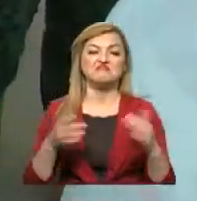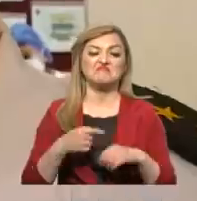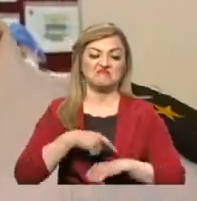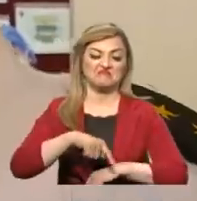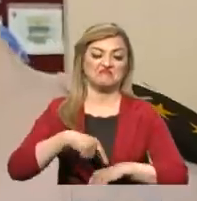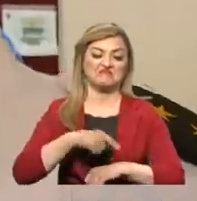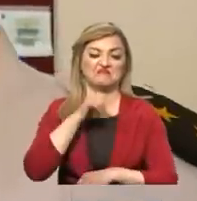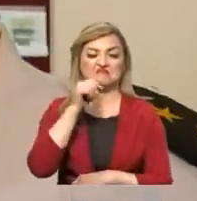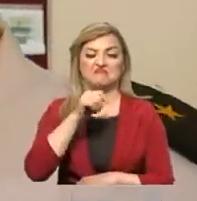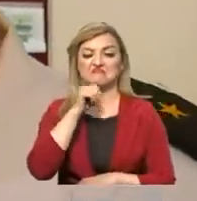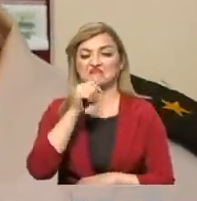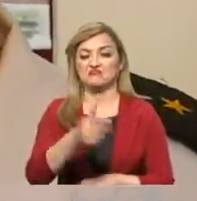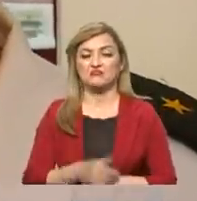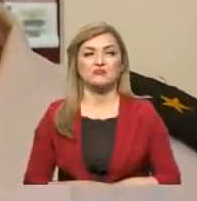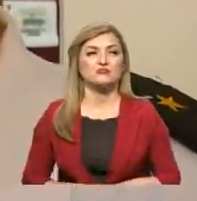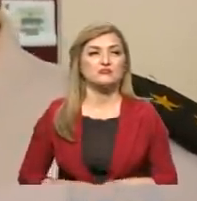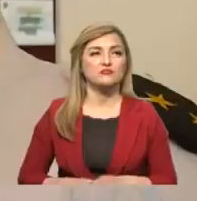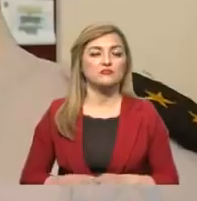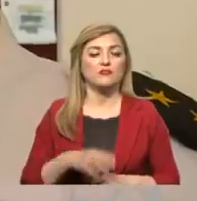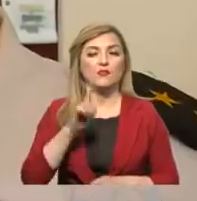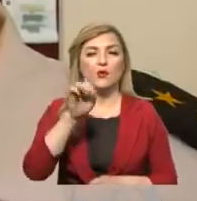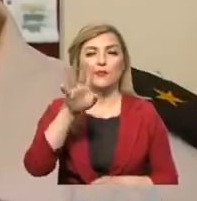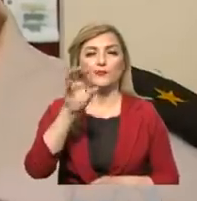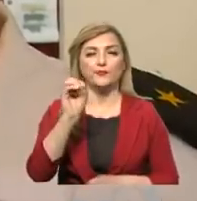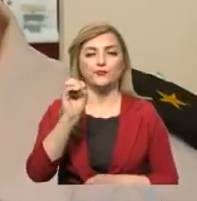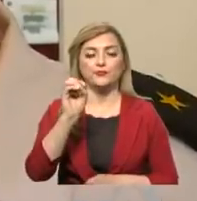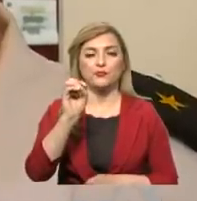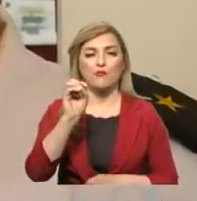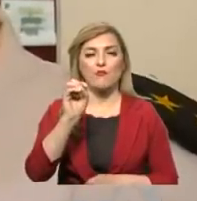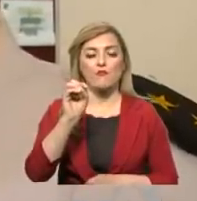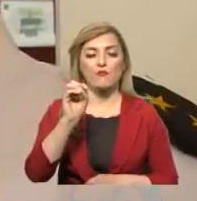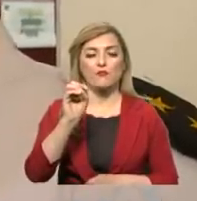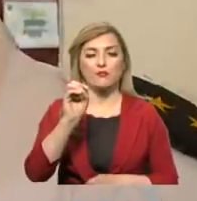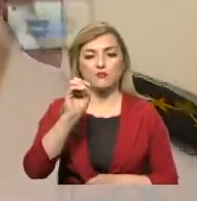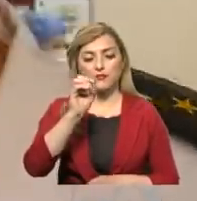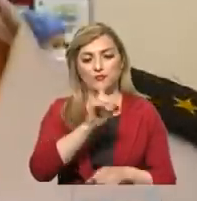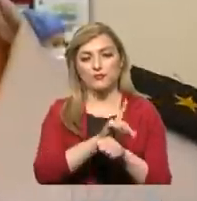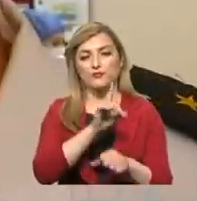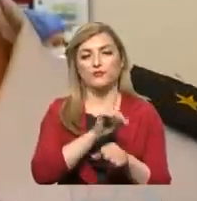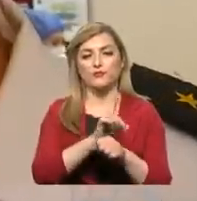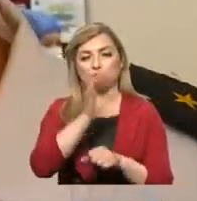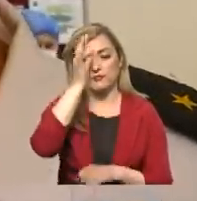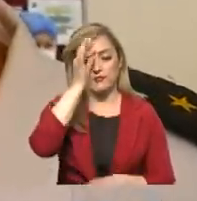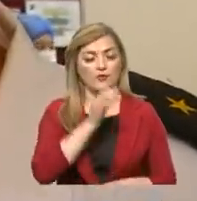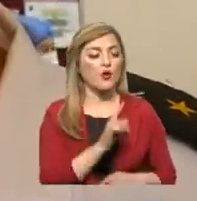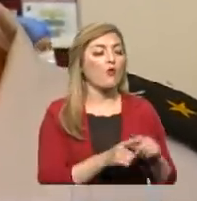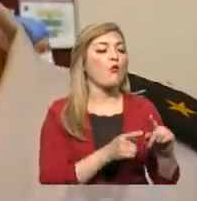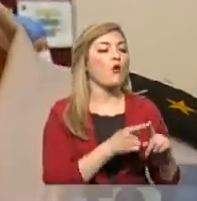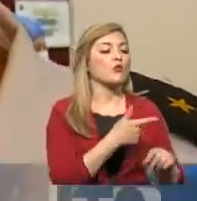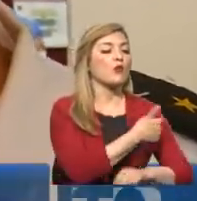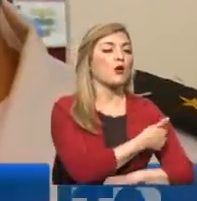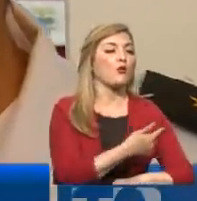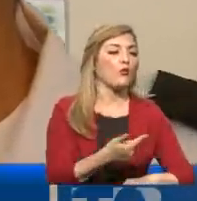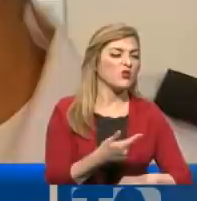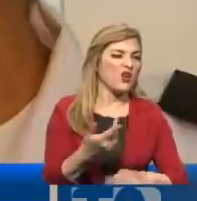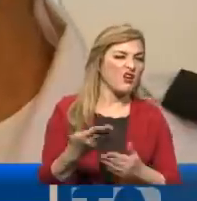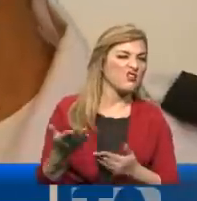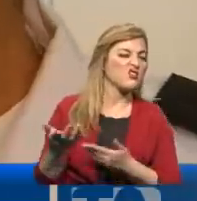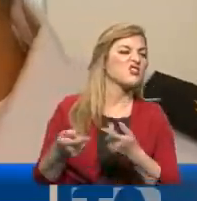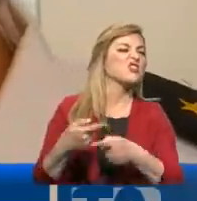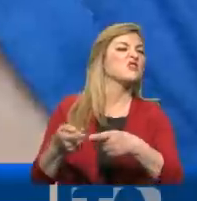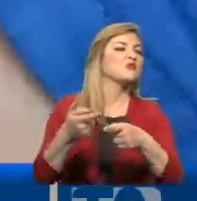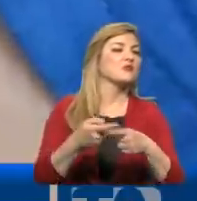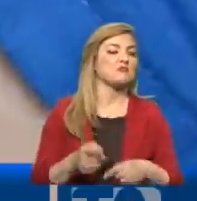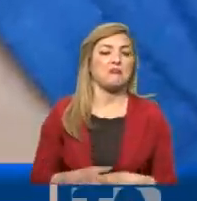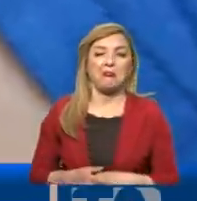larga. Son aproximadamente 140 funcionarios sanitarios del hospital. ¿Le han dicho cuándo se podría vacunar al resto?